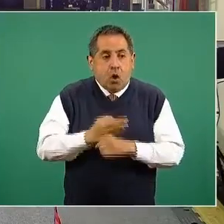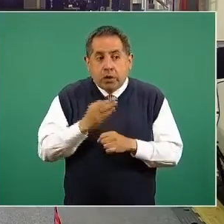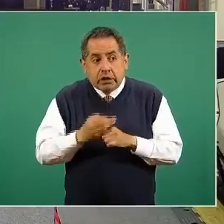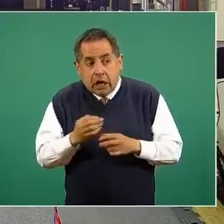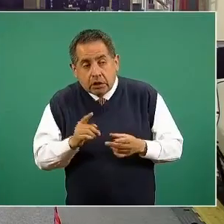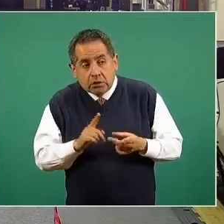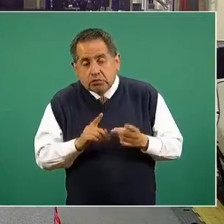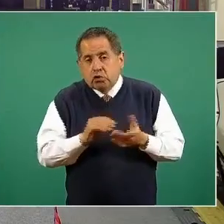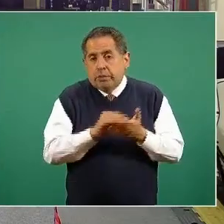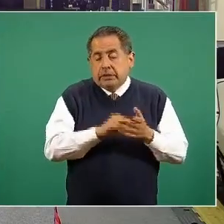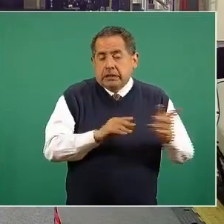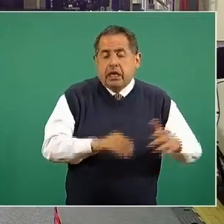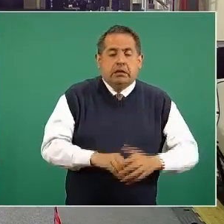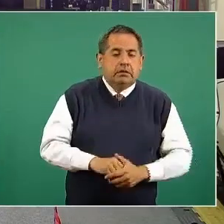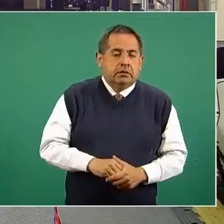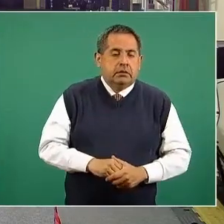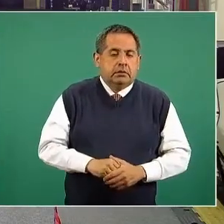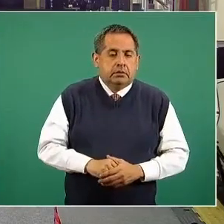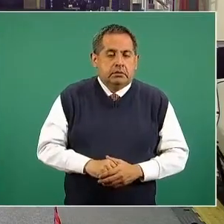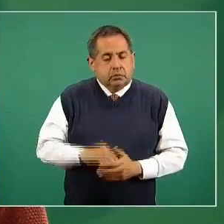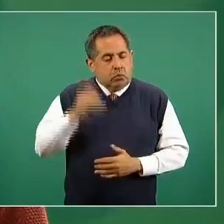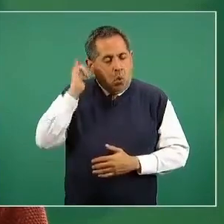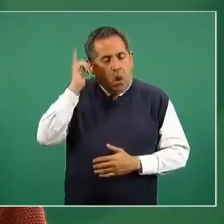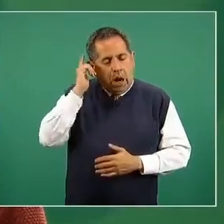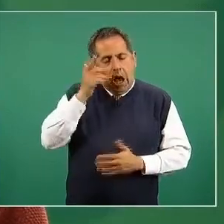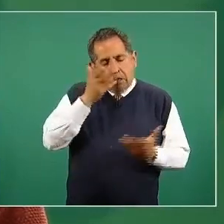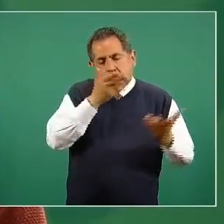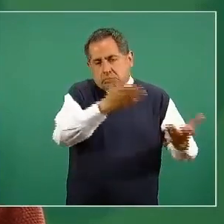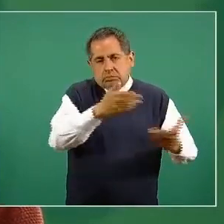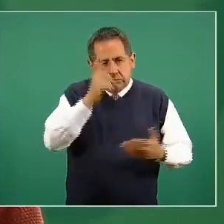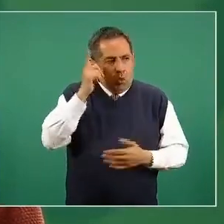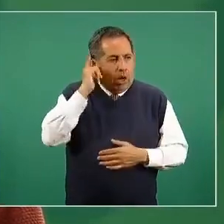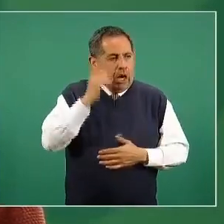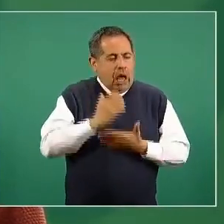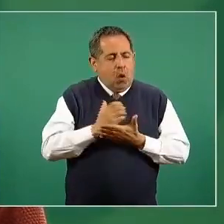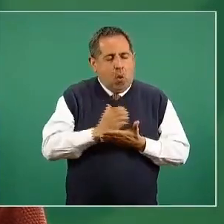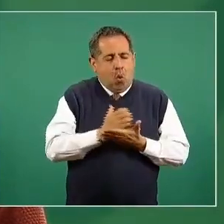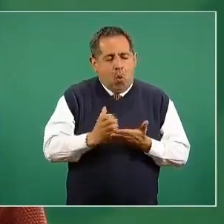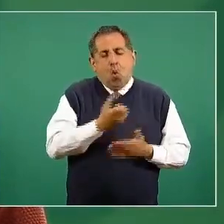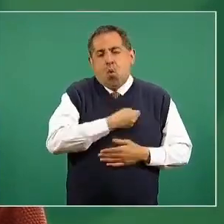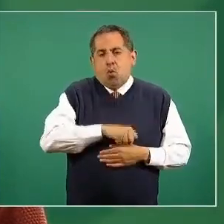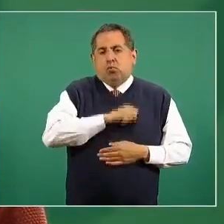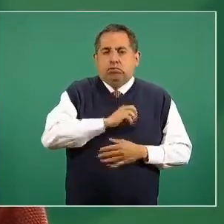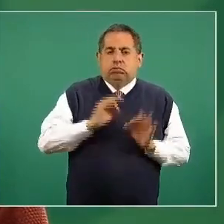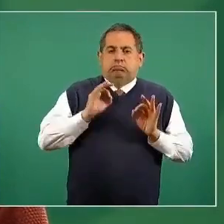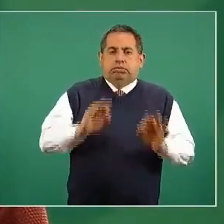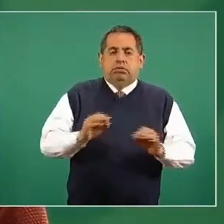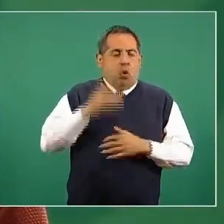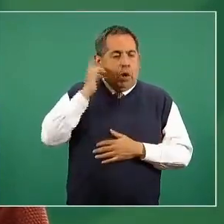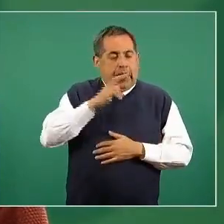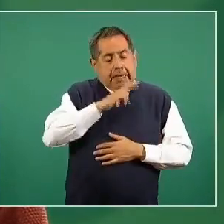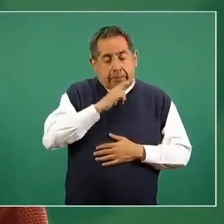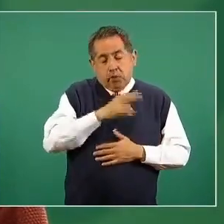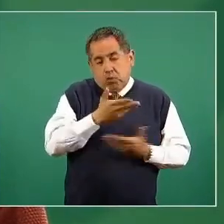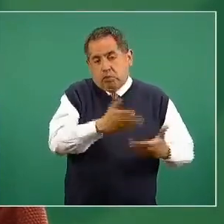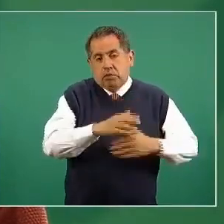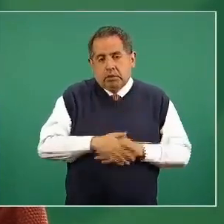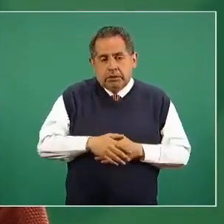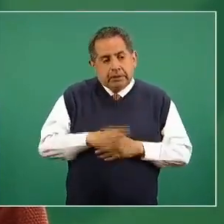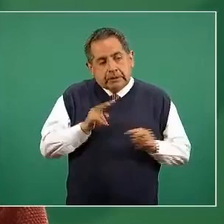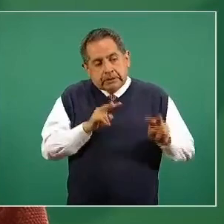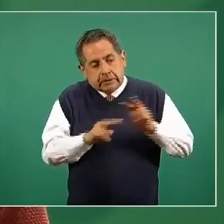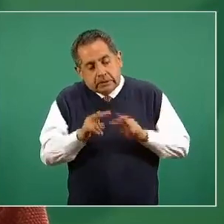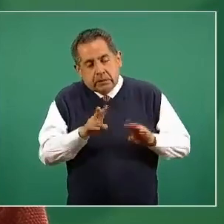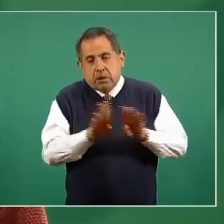está. Exacto. Esperamos, le deseamos que se recupere, ojalá prontamente, no perder de vista